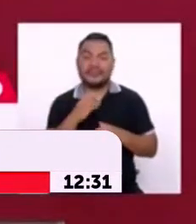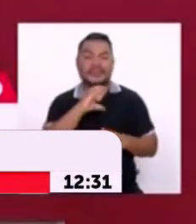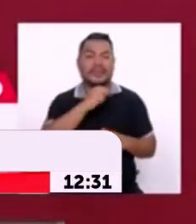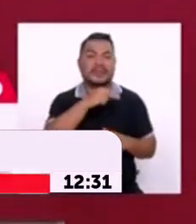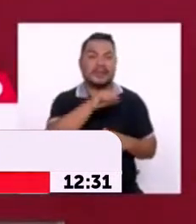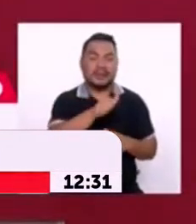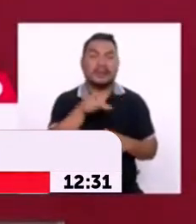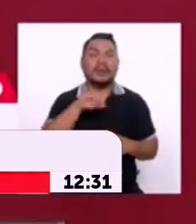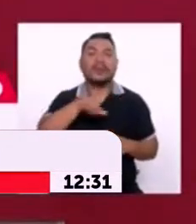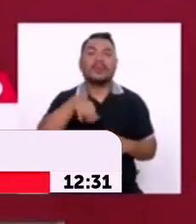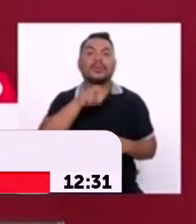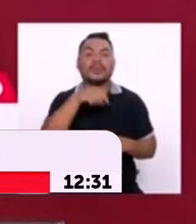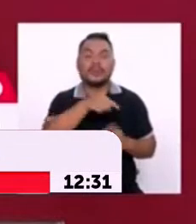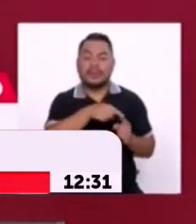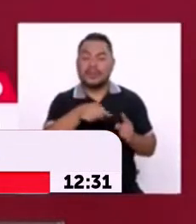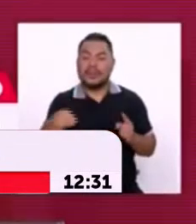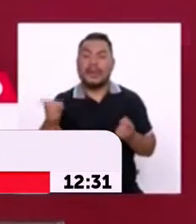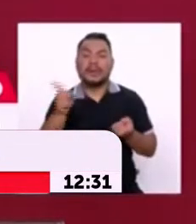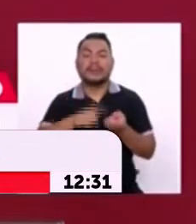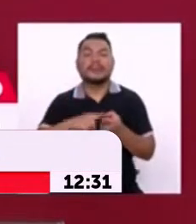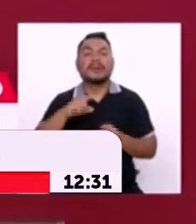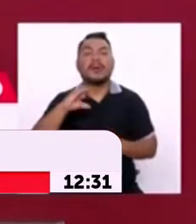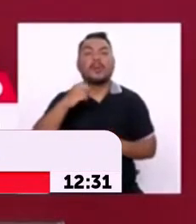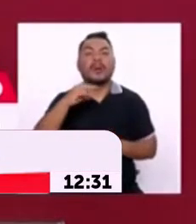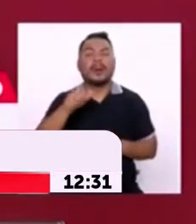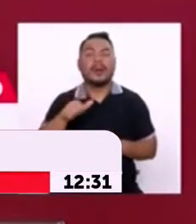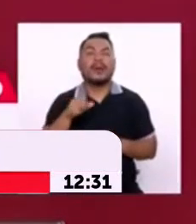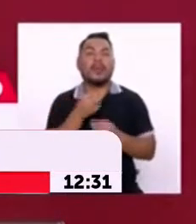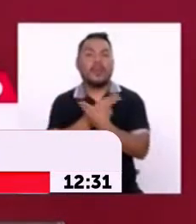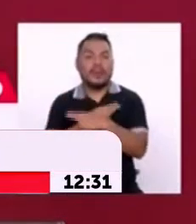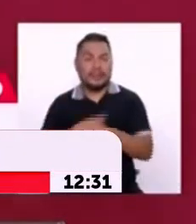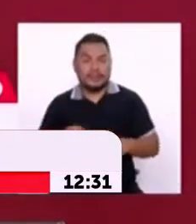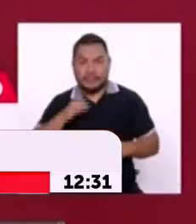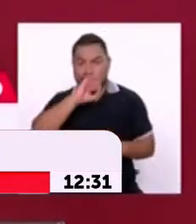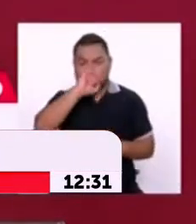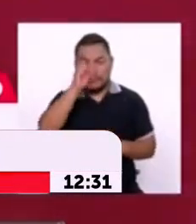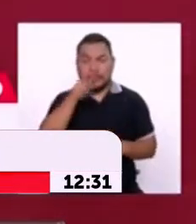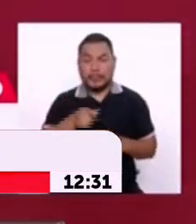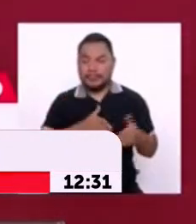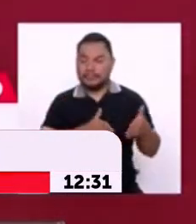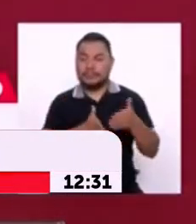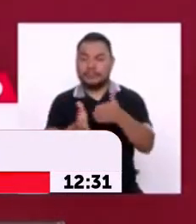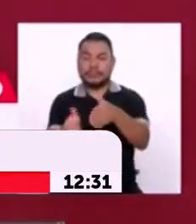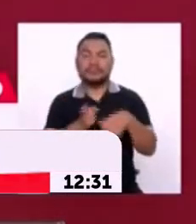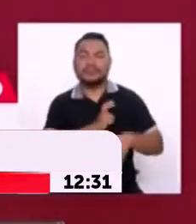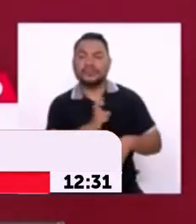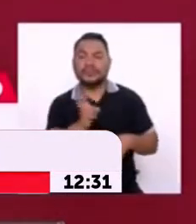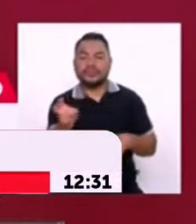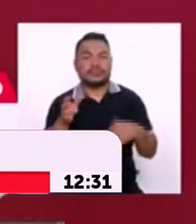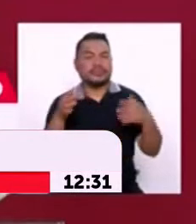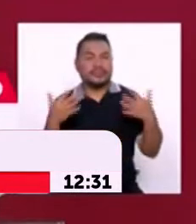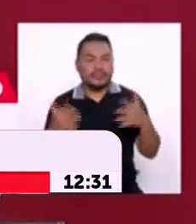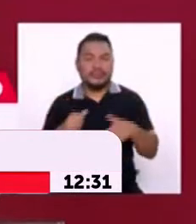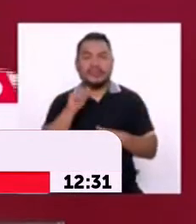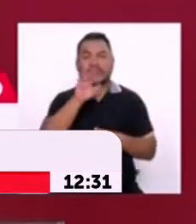de Chilca en Junín hasta Cuenca en Huancavelica, un recorrido de